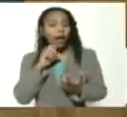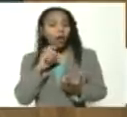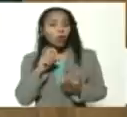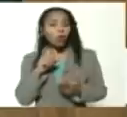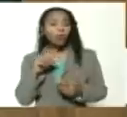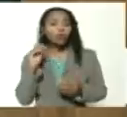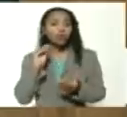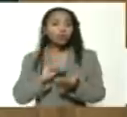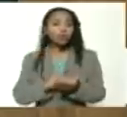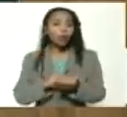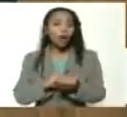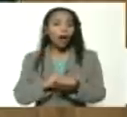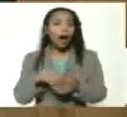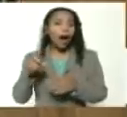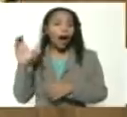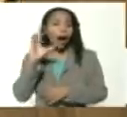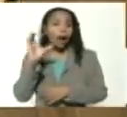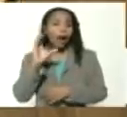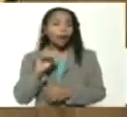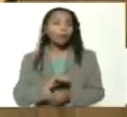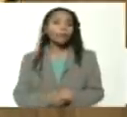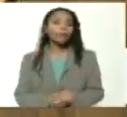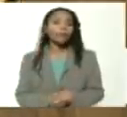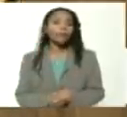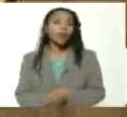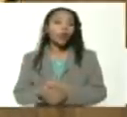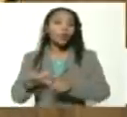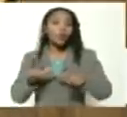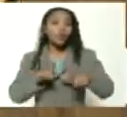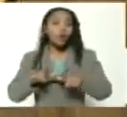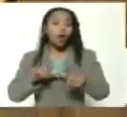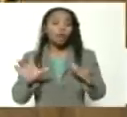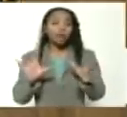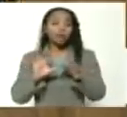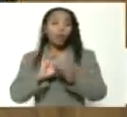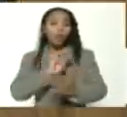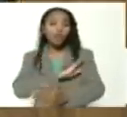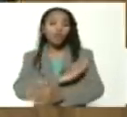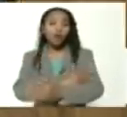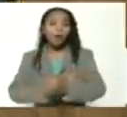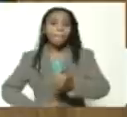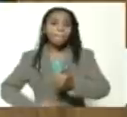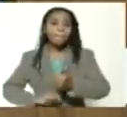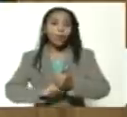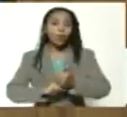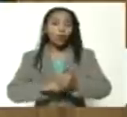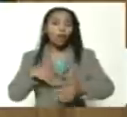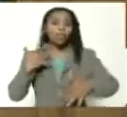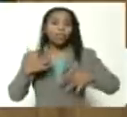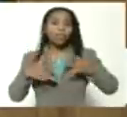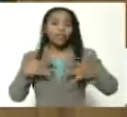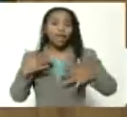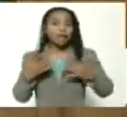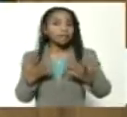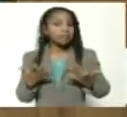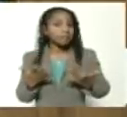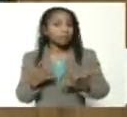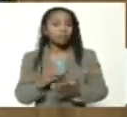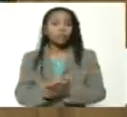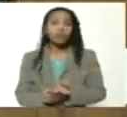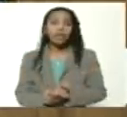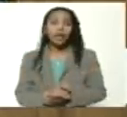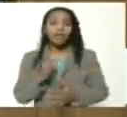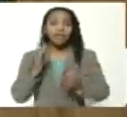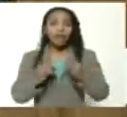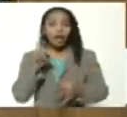Caracas, un espacio creado con miras a fortalecer y apoyar las actuaciones de las y los